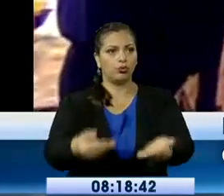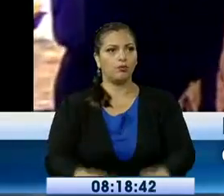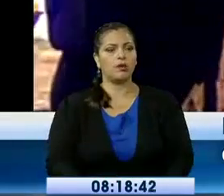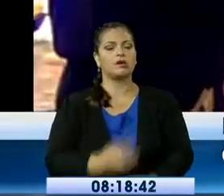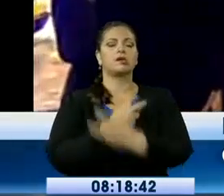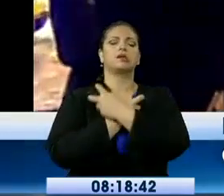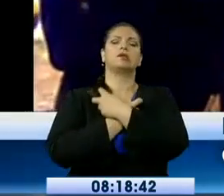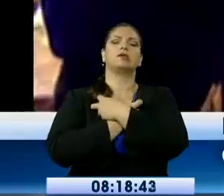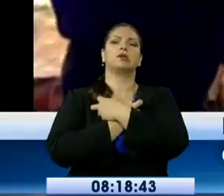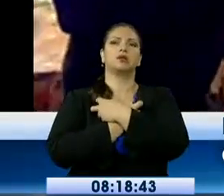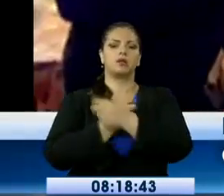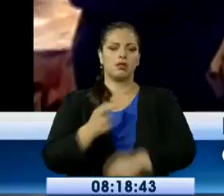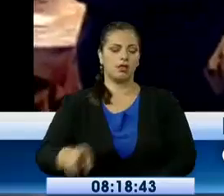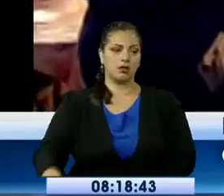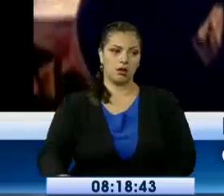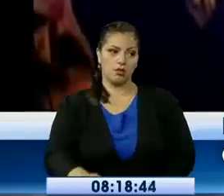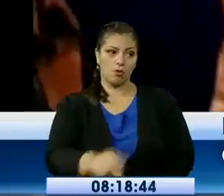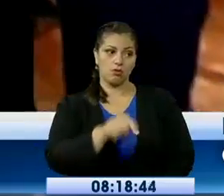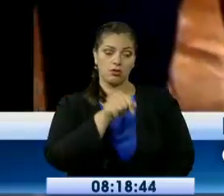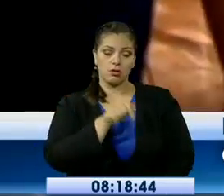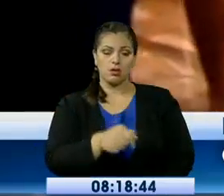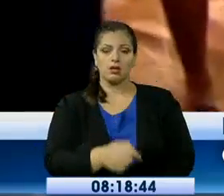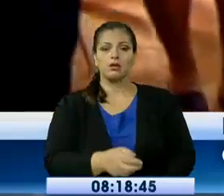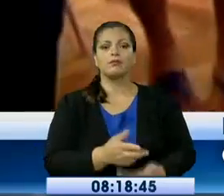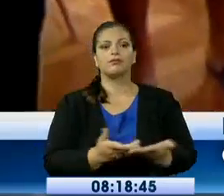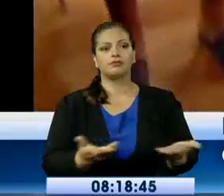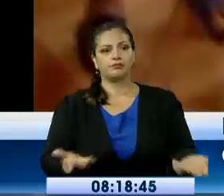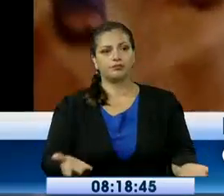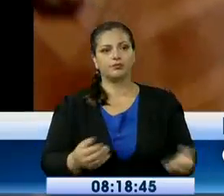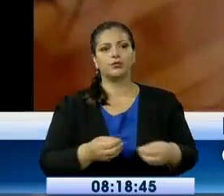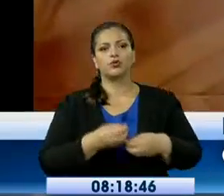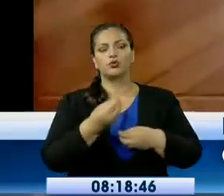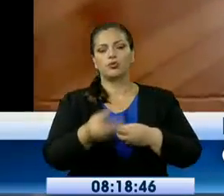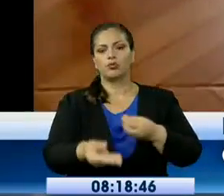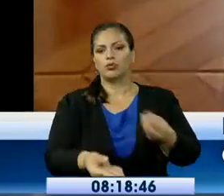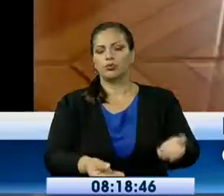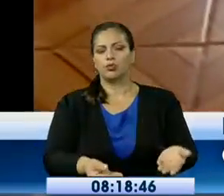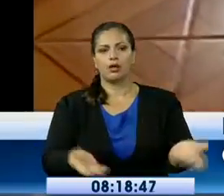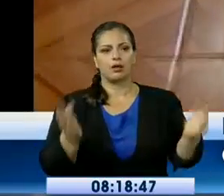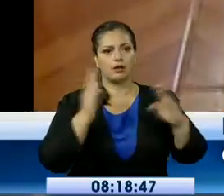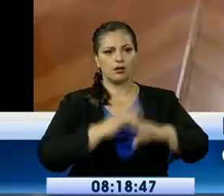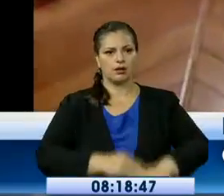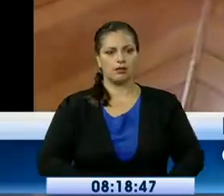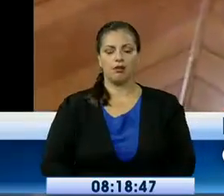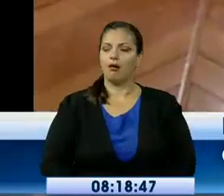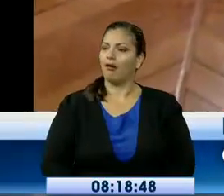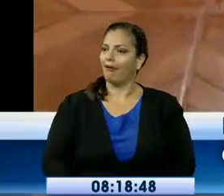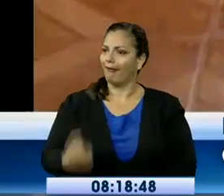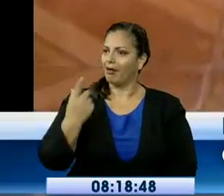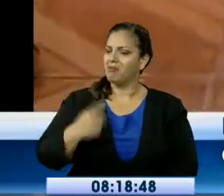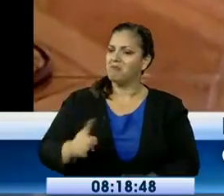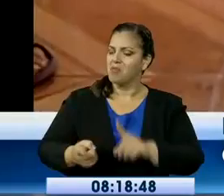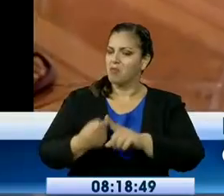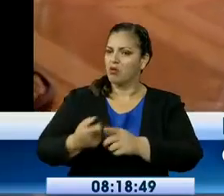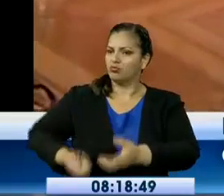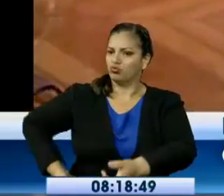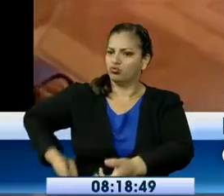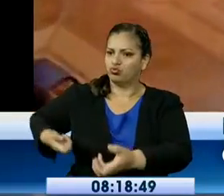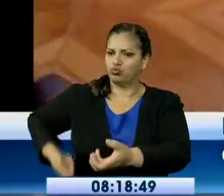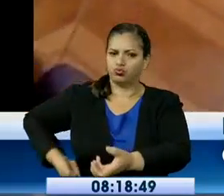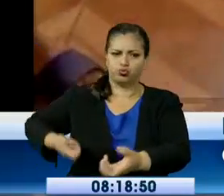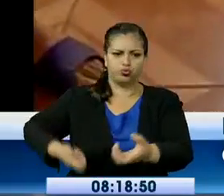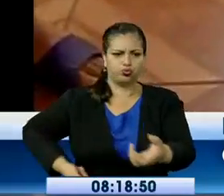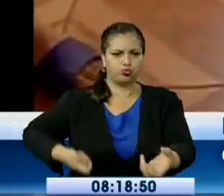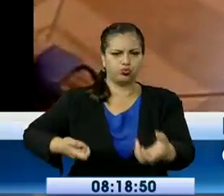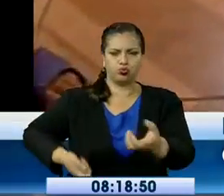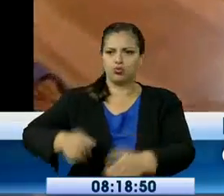años ellos saben que se acaban las lluvias y viene la campaña de desratización. Qué bueno, primero la fumigación, control de vectores, de mosquitos, y luego tenga en